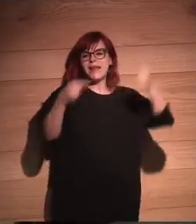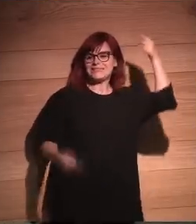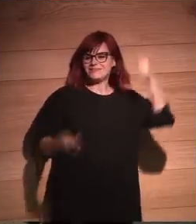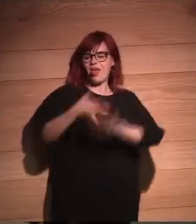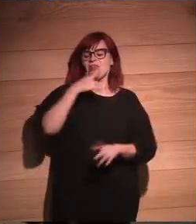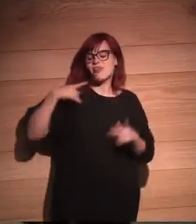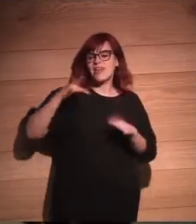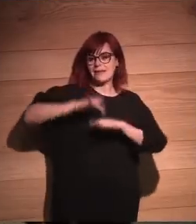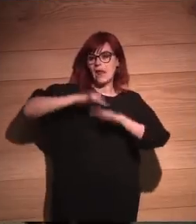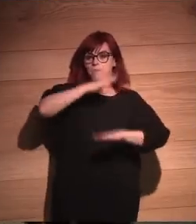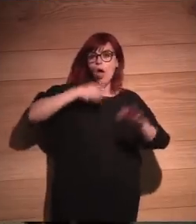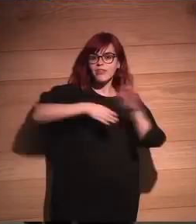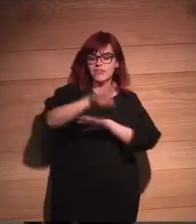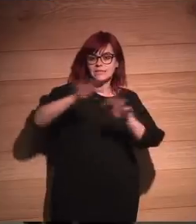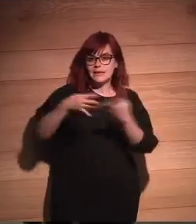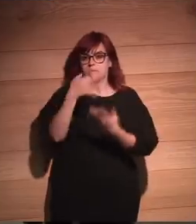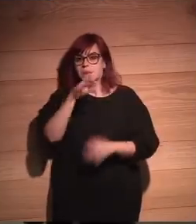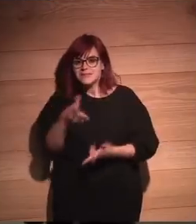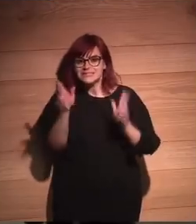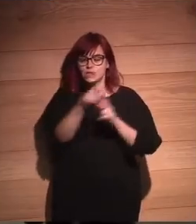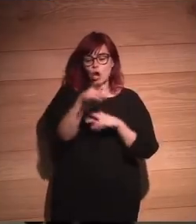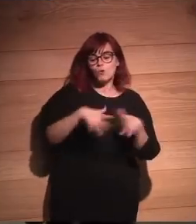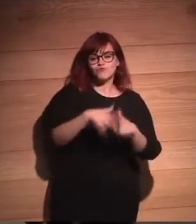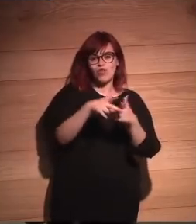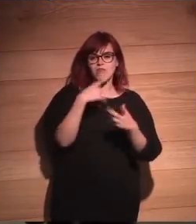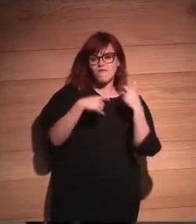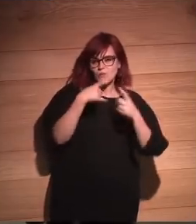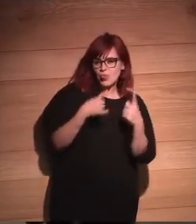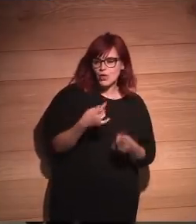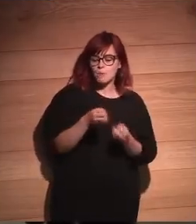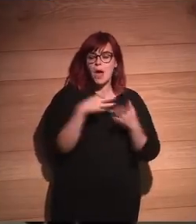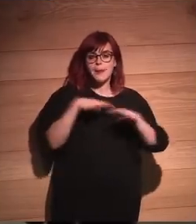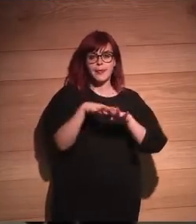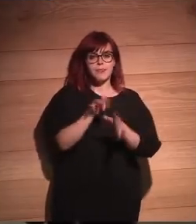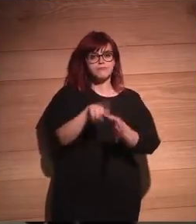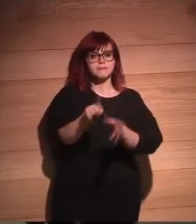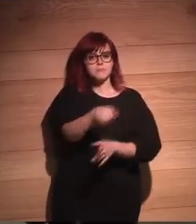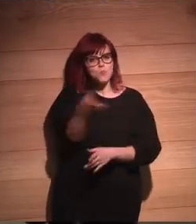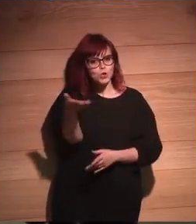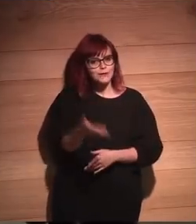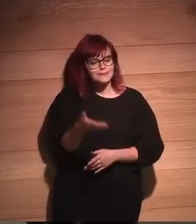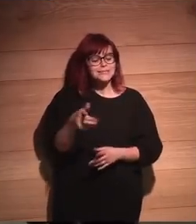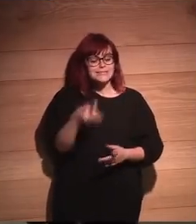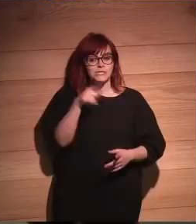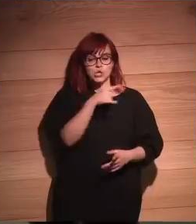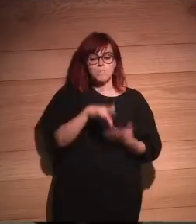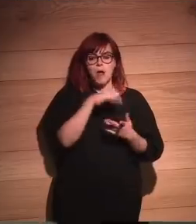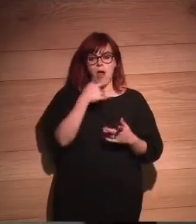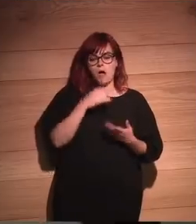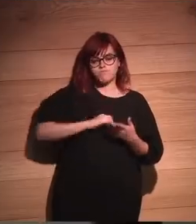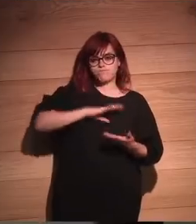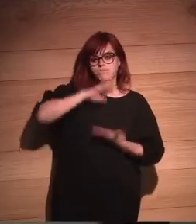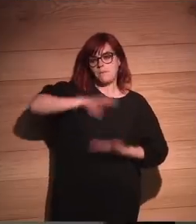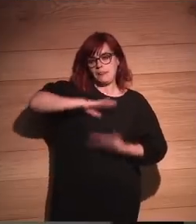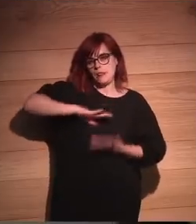el acceso o no a la sociedad de la información, a la conectividad, a la red, es también una situación que